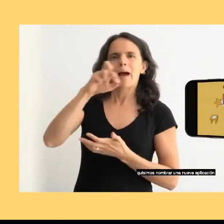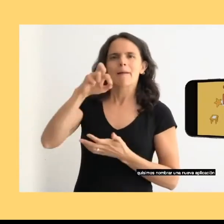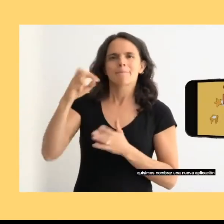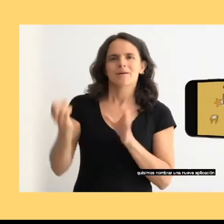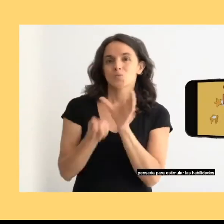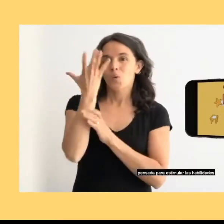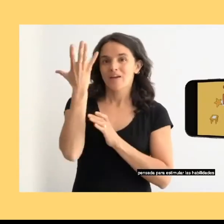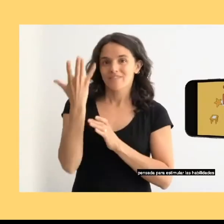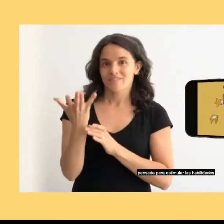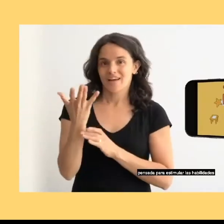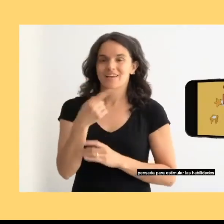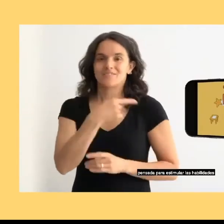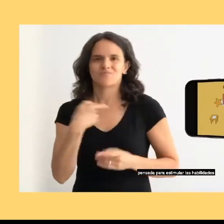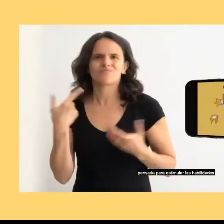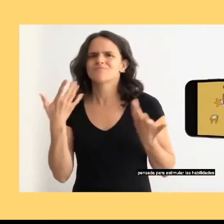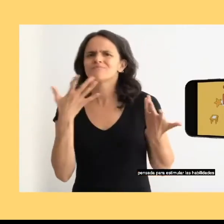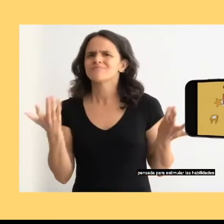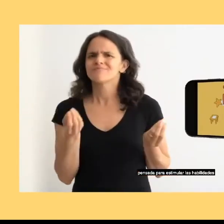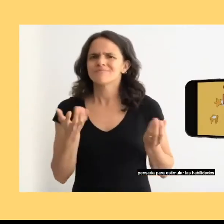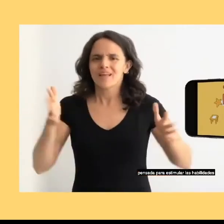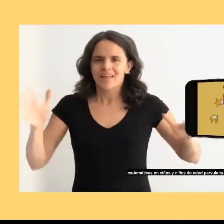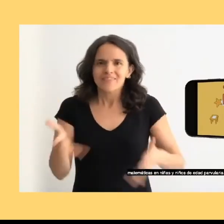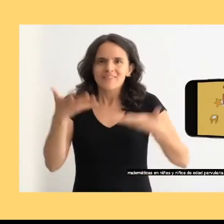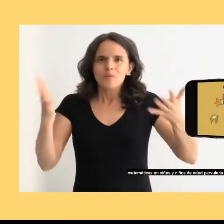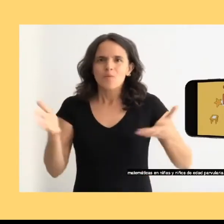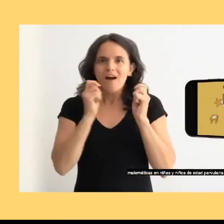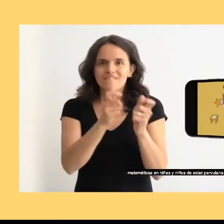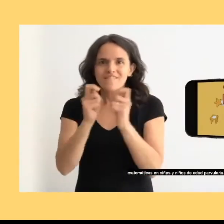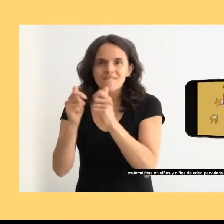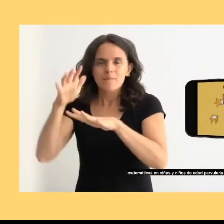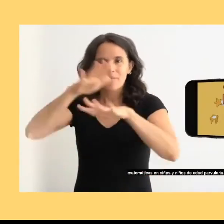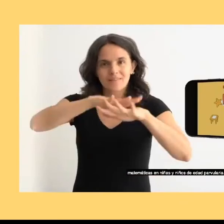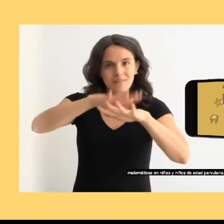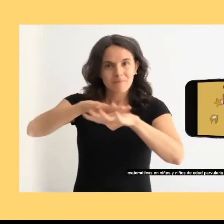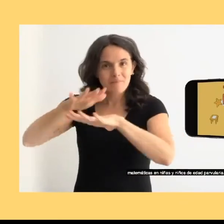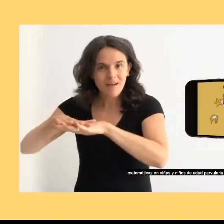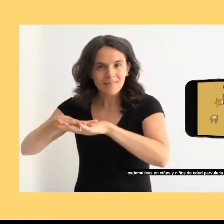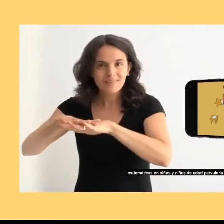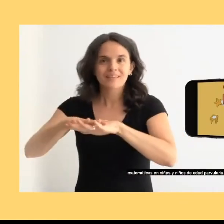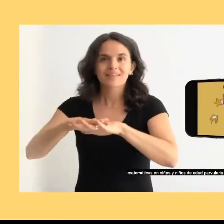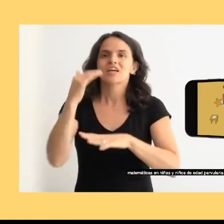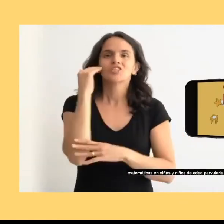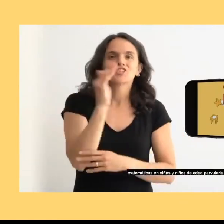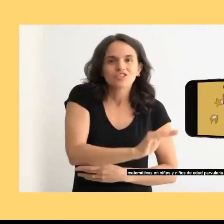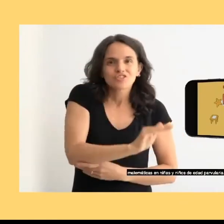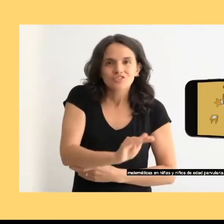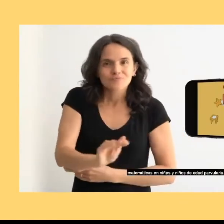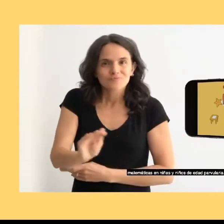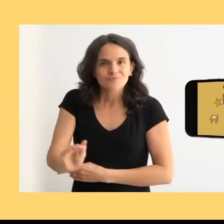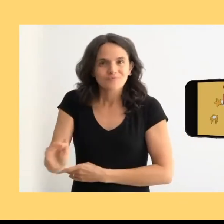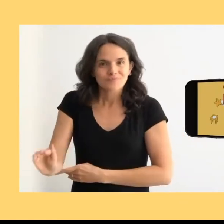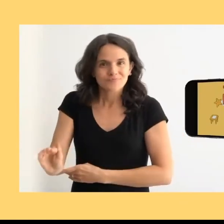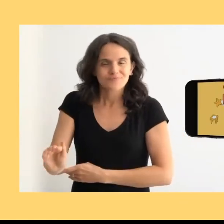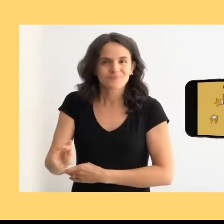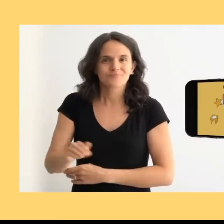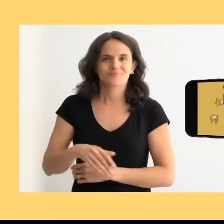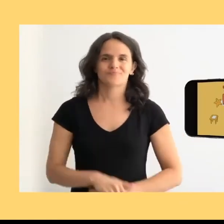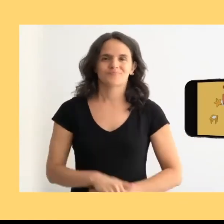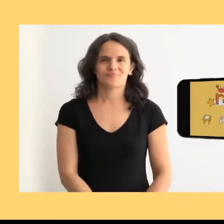nueva aplicación pensada para estimular habilidades matemáticas en niñas y niños de edad parvularia.